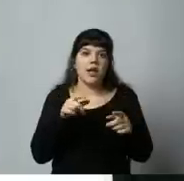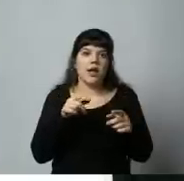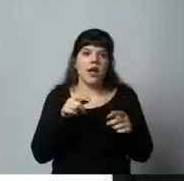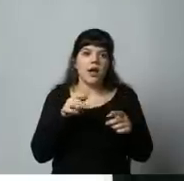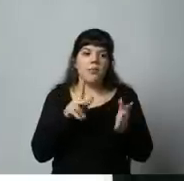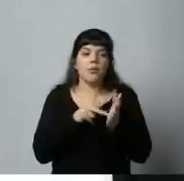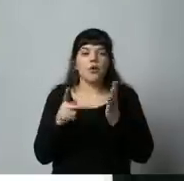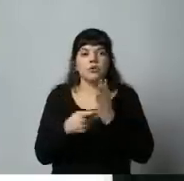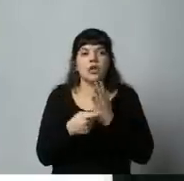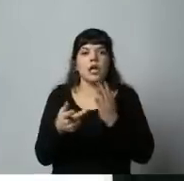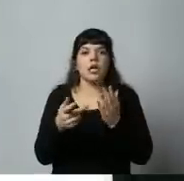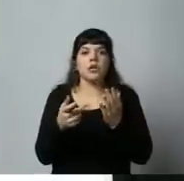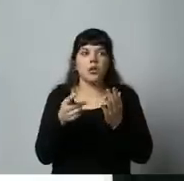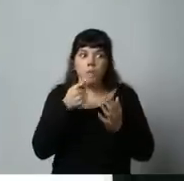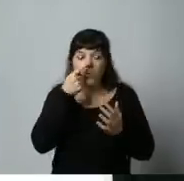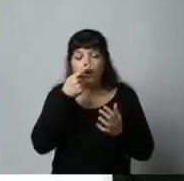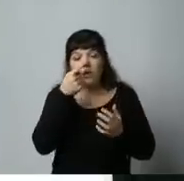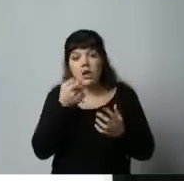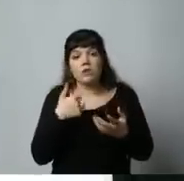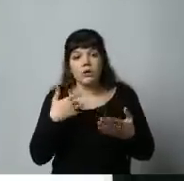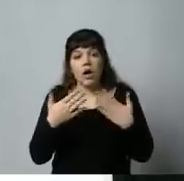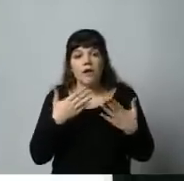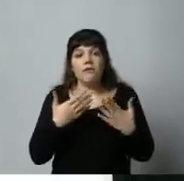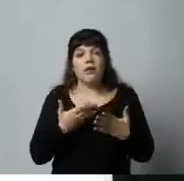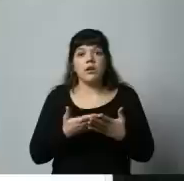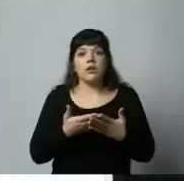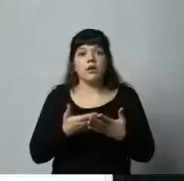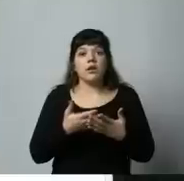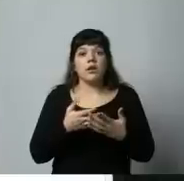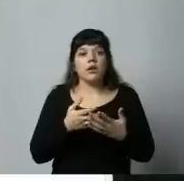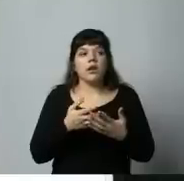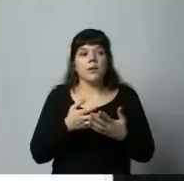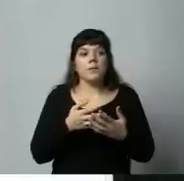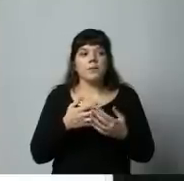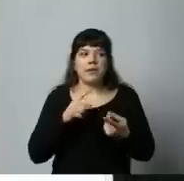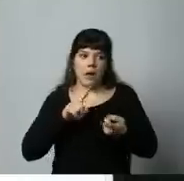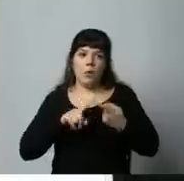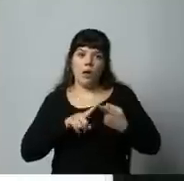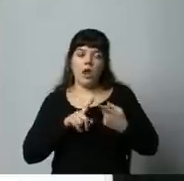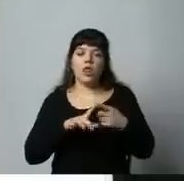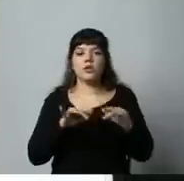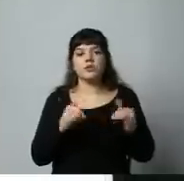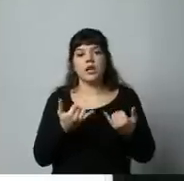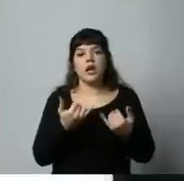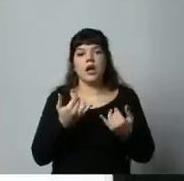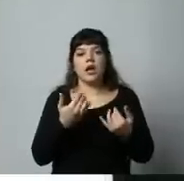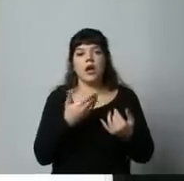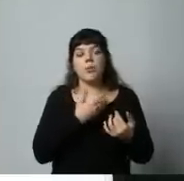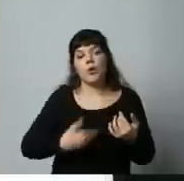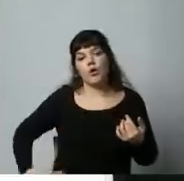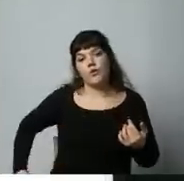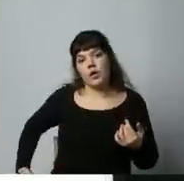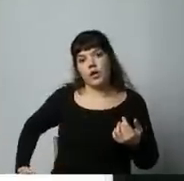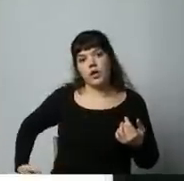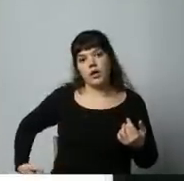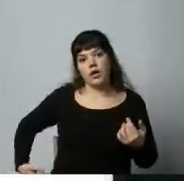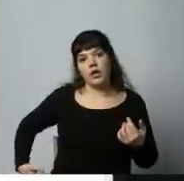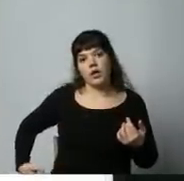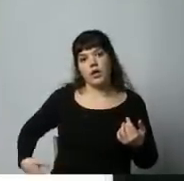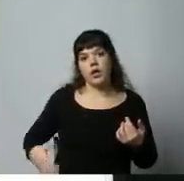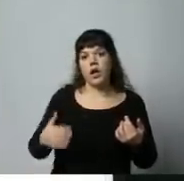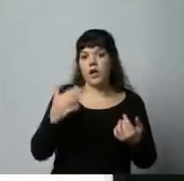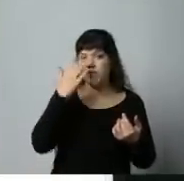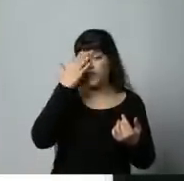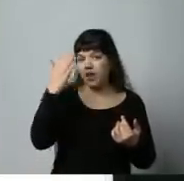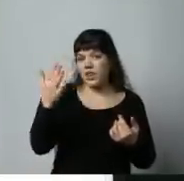proyecto muy interesante que veníamos en acuerdo hasta con el con el gobierno que estuvo Hasta el primero de